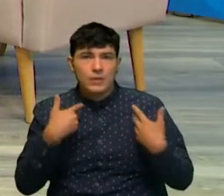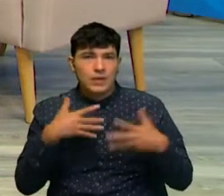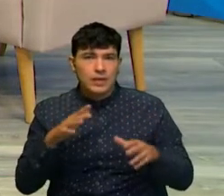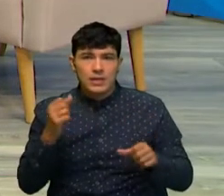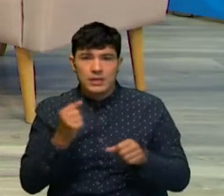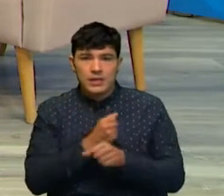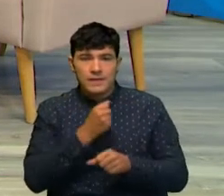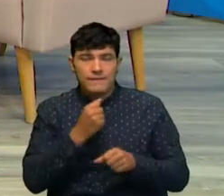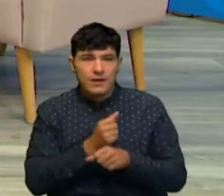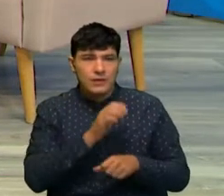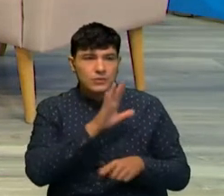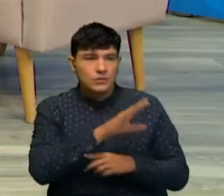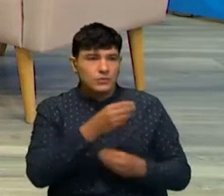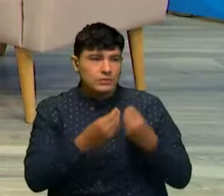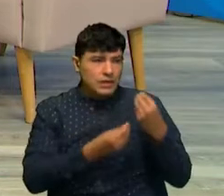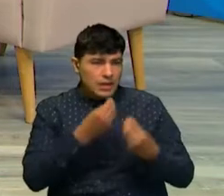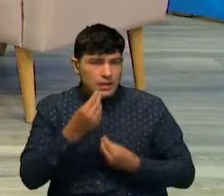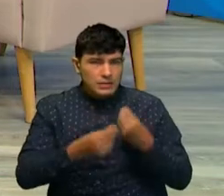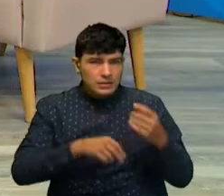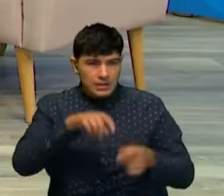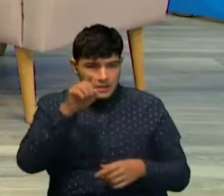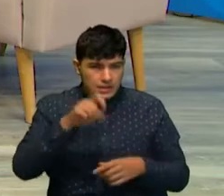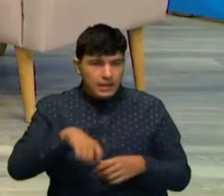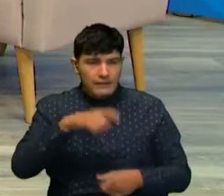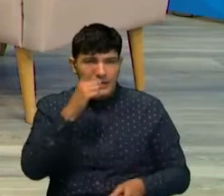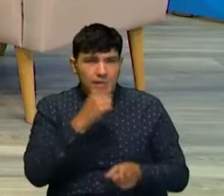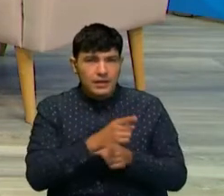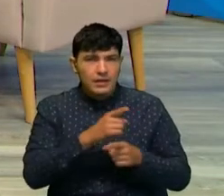que se realice debe ser debidamente